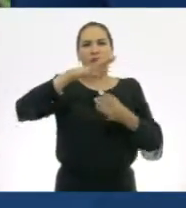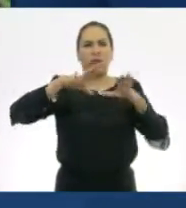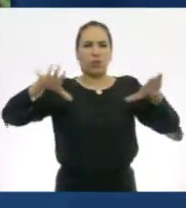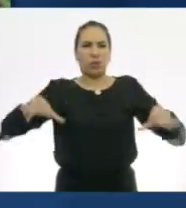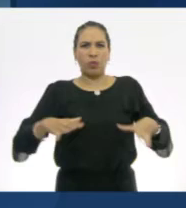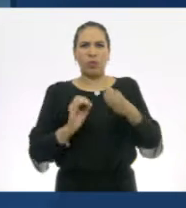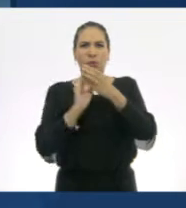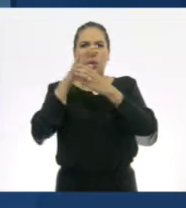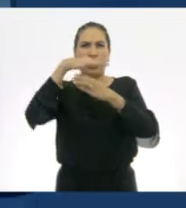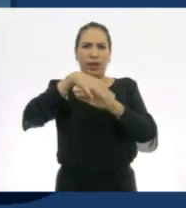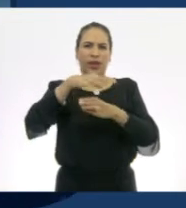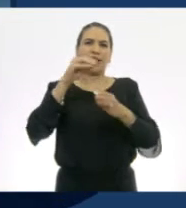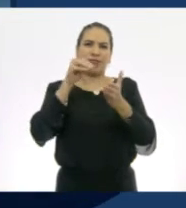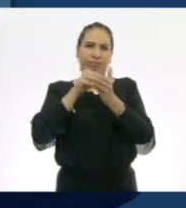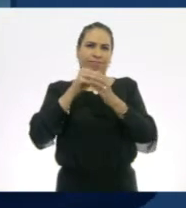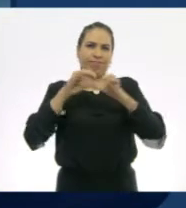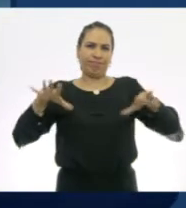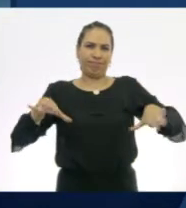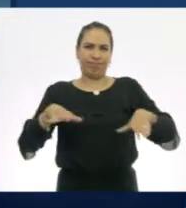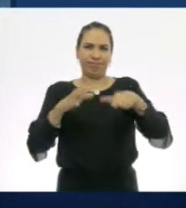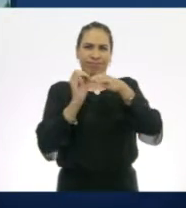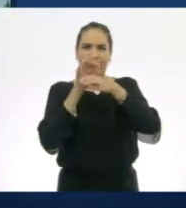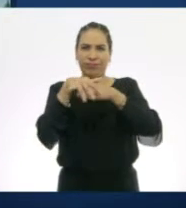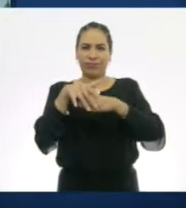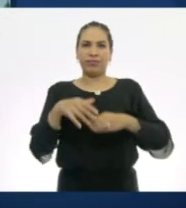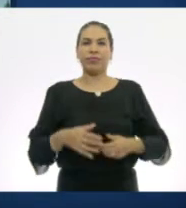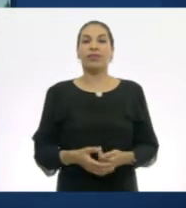volcanes activos.